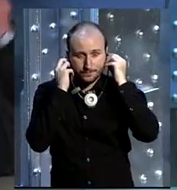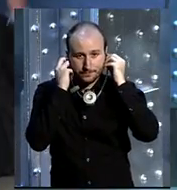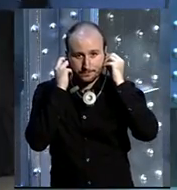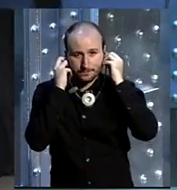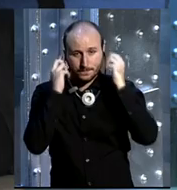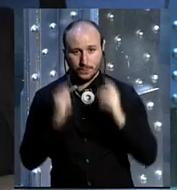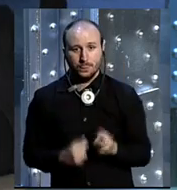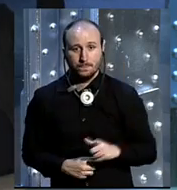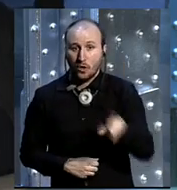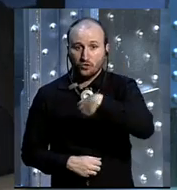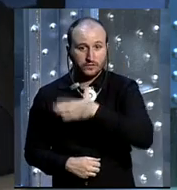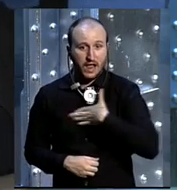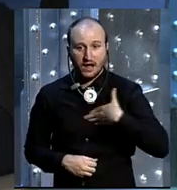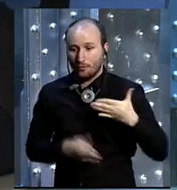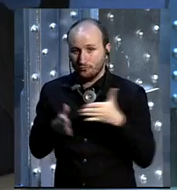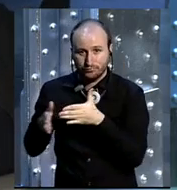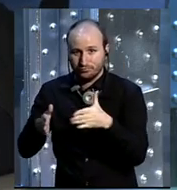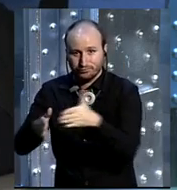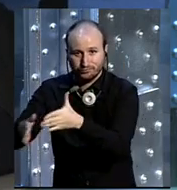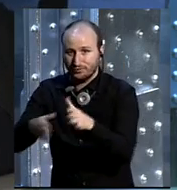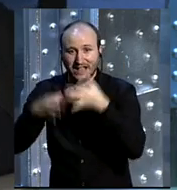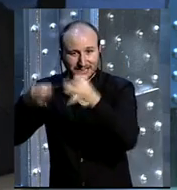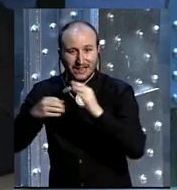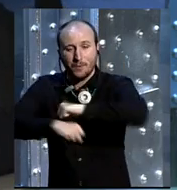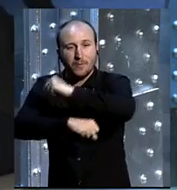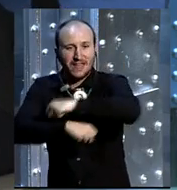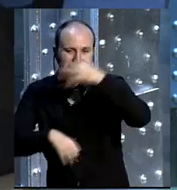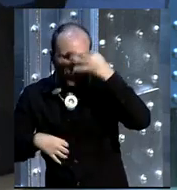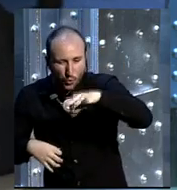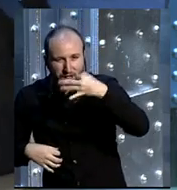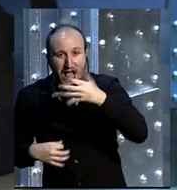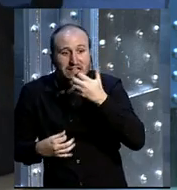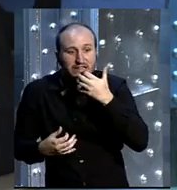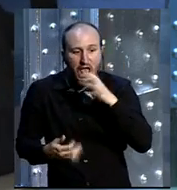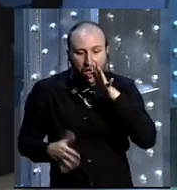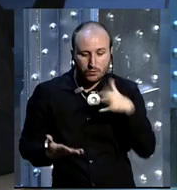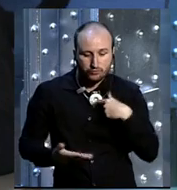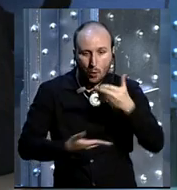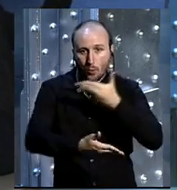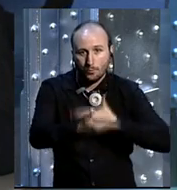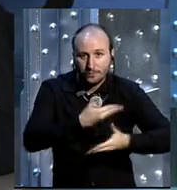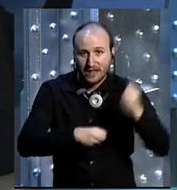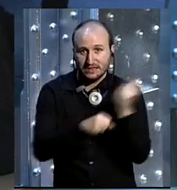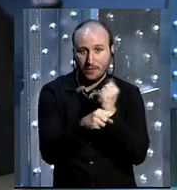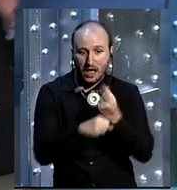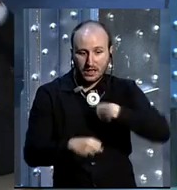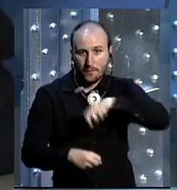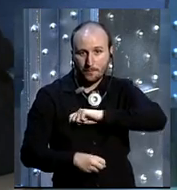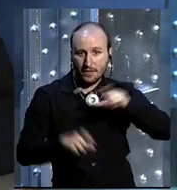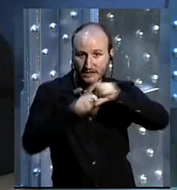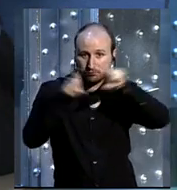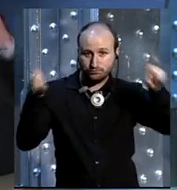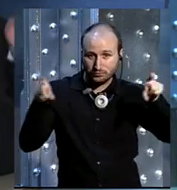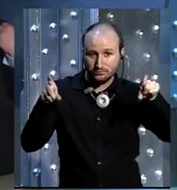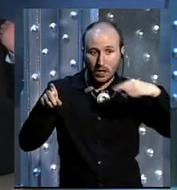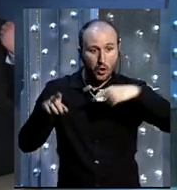Nosotros queremos ir en esa dirección, en dirección a la ventanilla única. Si yo estoy trabajando con una empresa que está aquí en España y yo les he